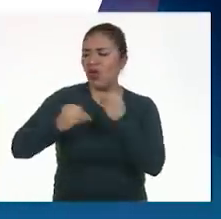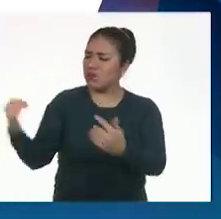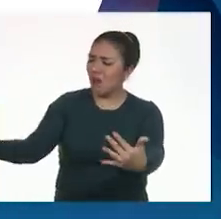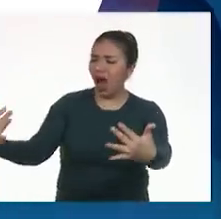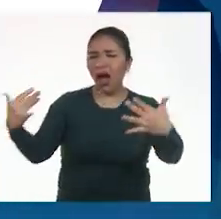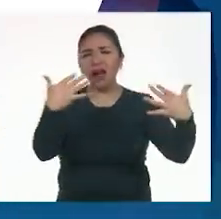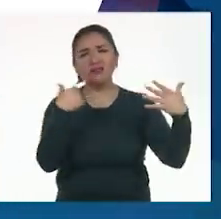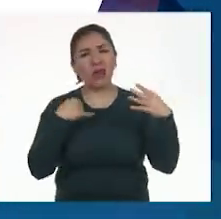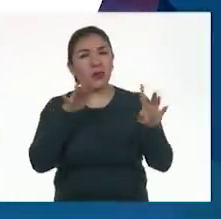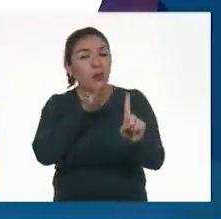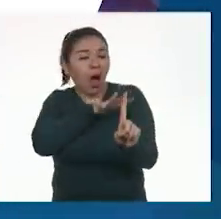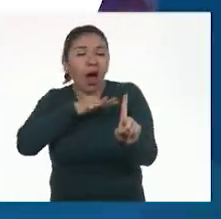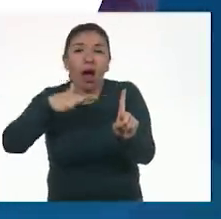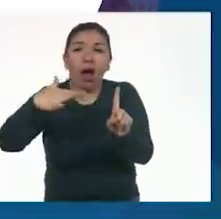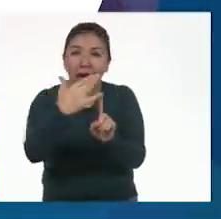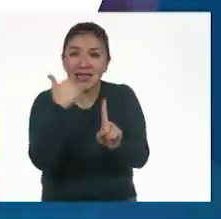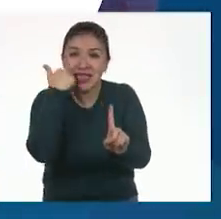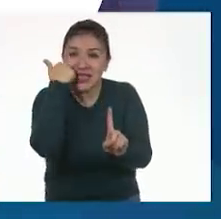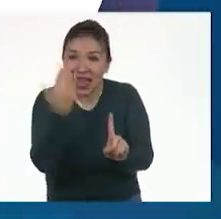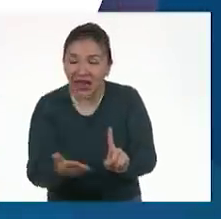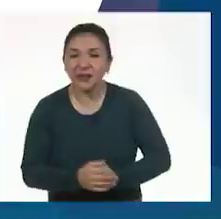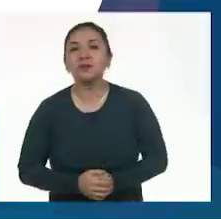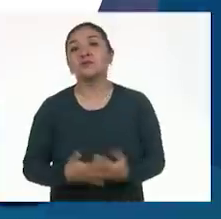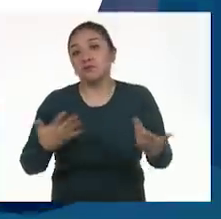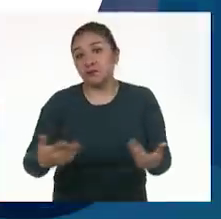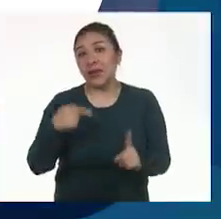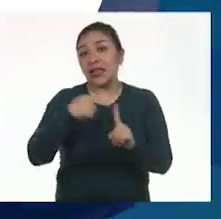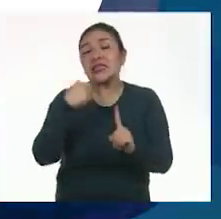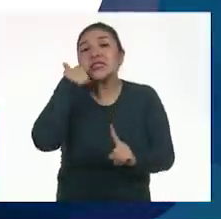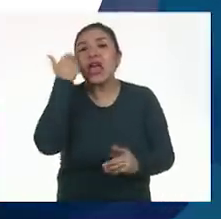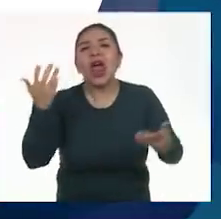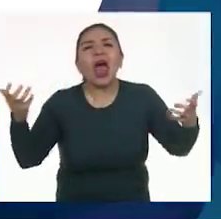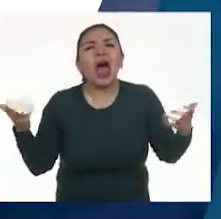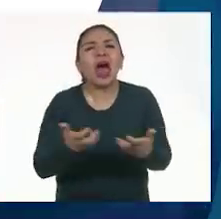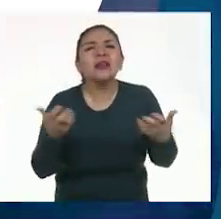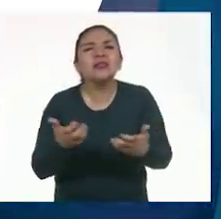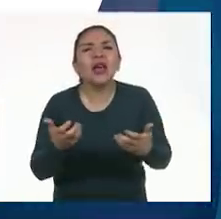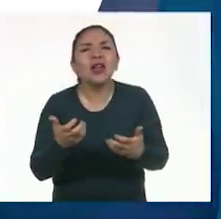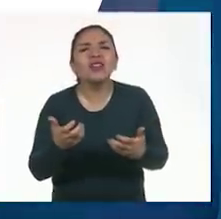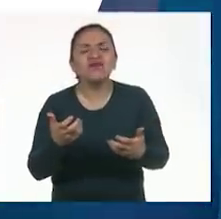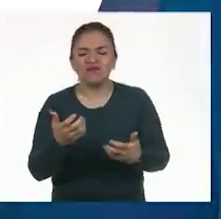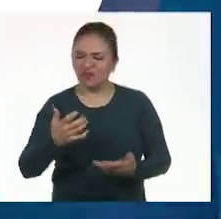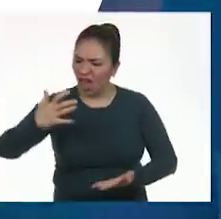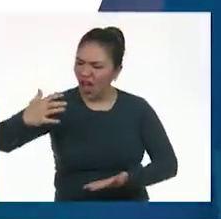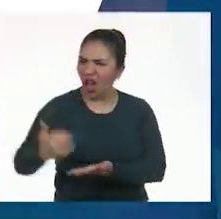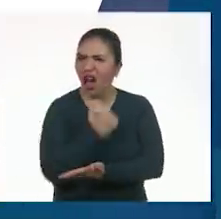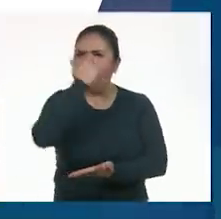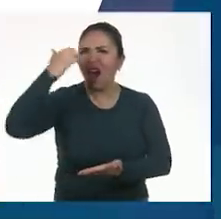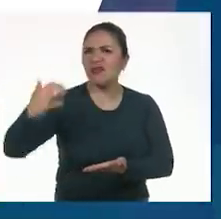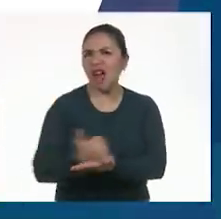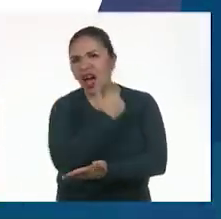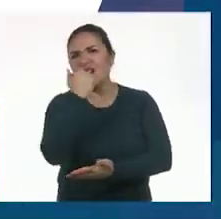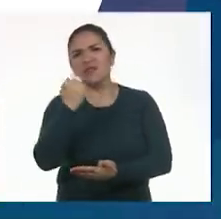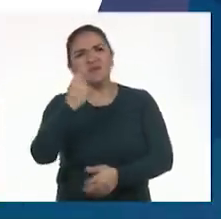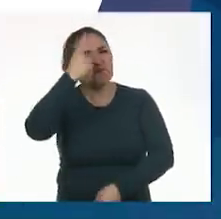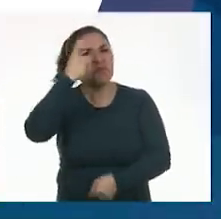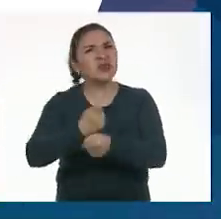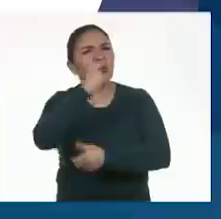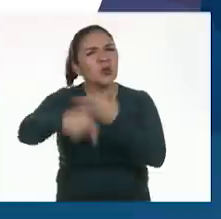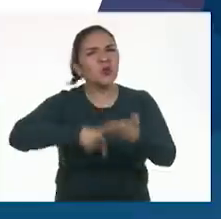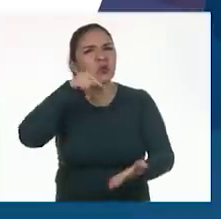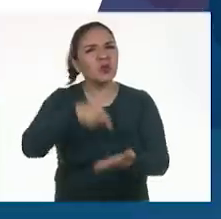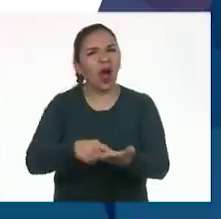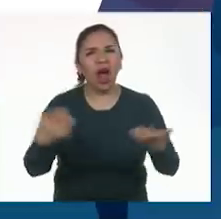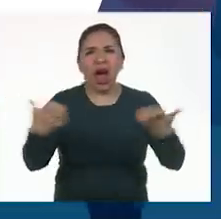mundo, y entonces desea realizar proezas, hazañas, cosas